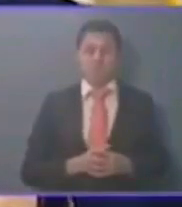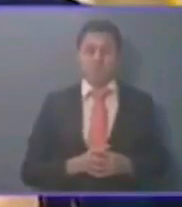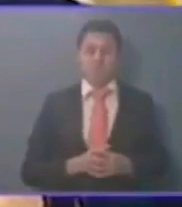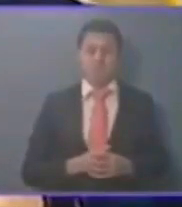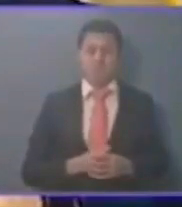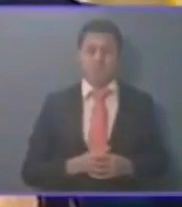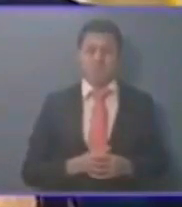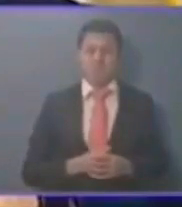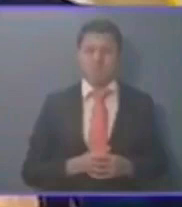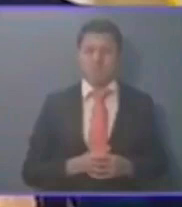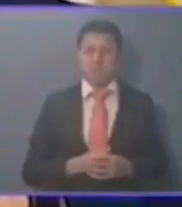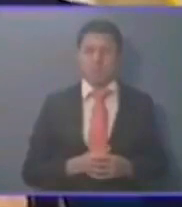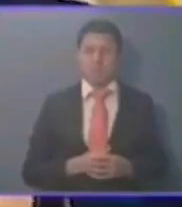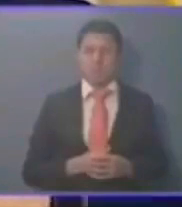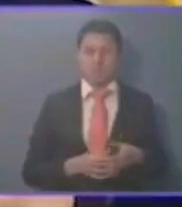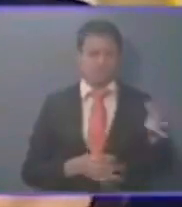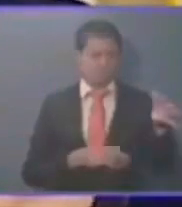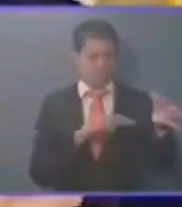No lo veo aquí.